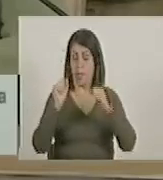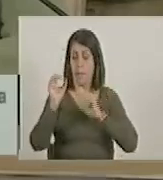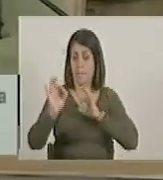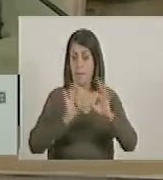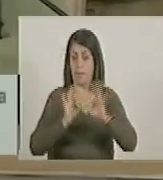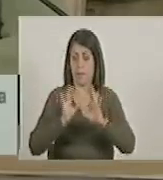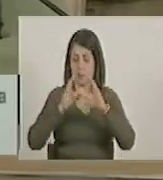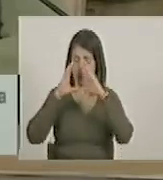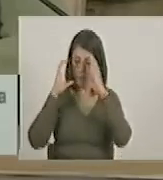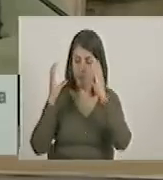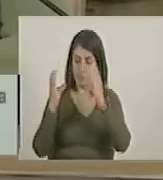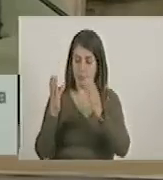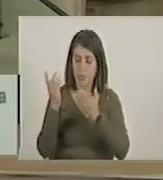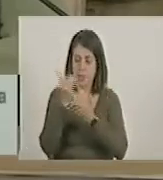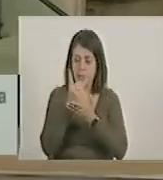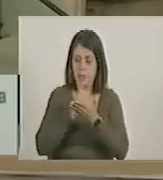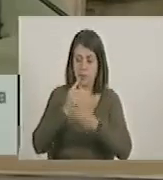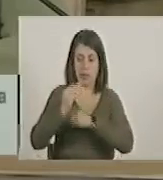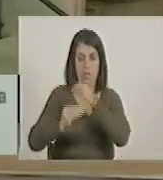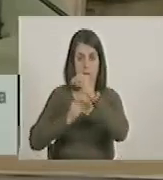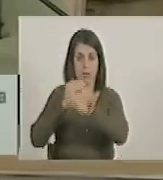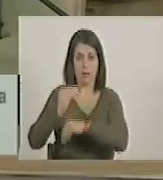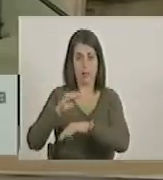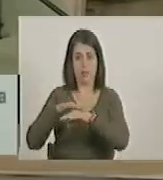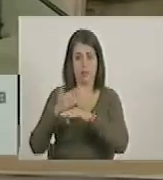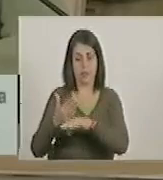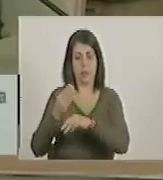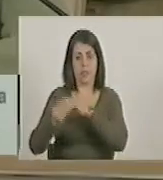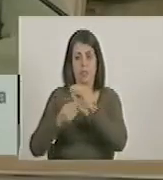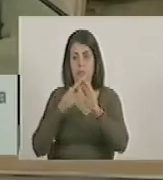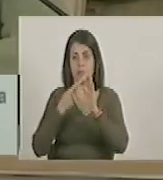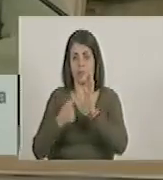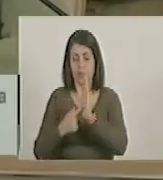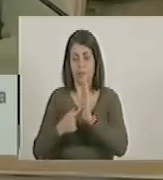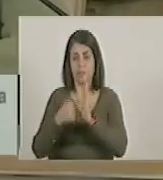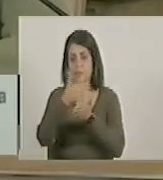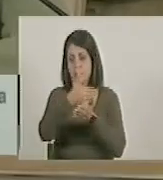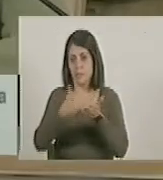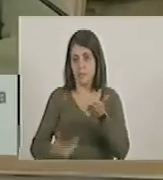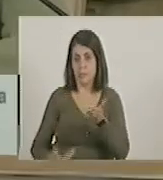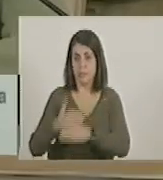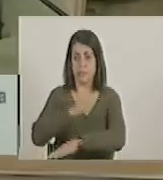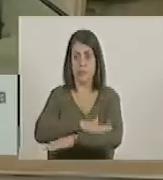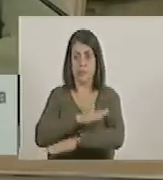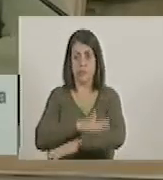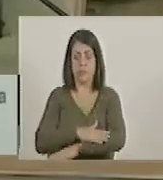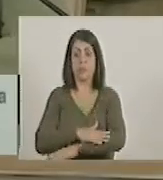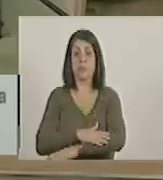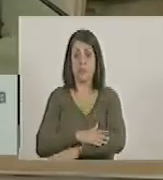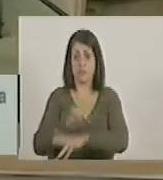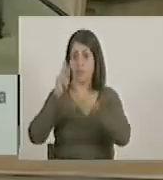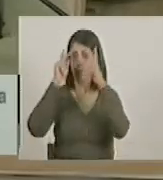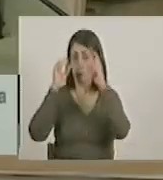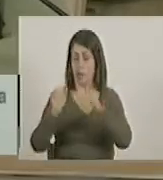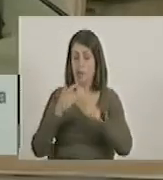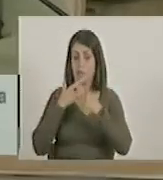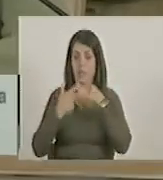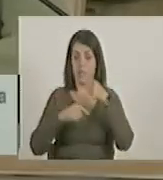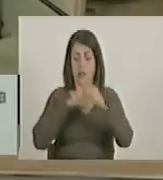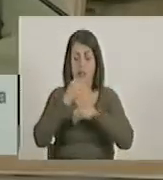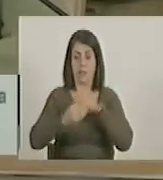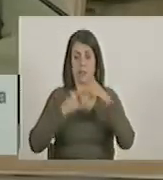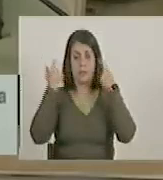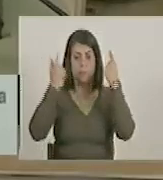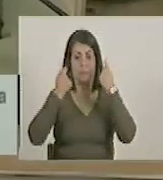multidisciplinario que se aboque al diseño, elaboración y aplicación de instrumentos de aptitud vocacional. 3. Crear